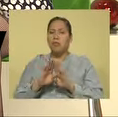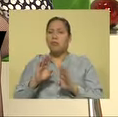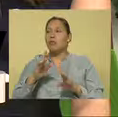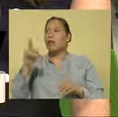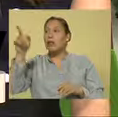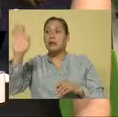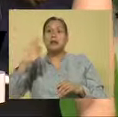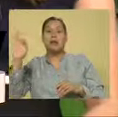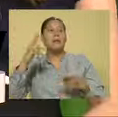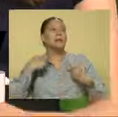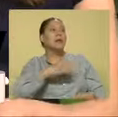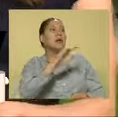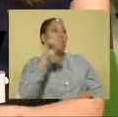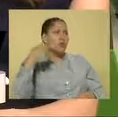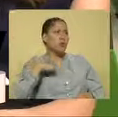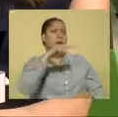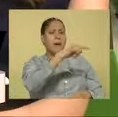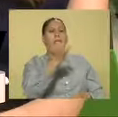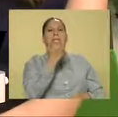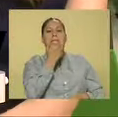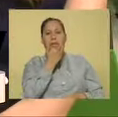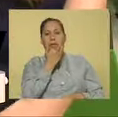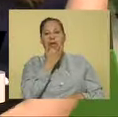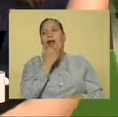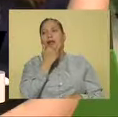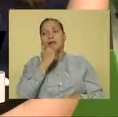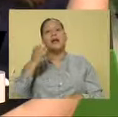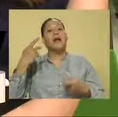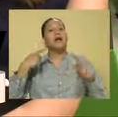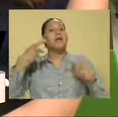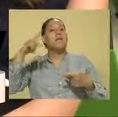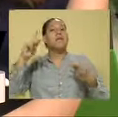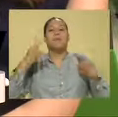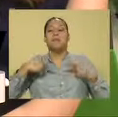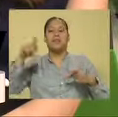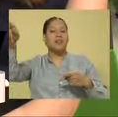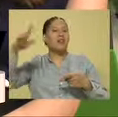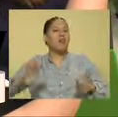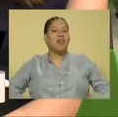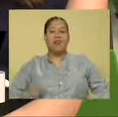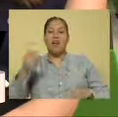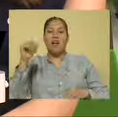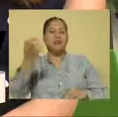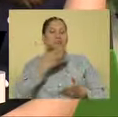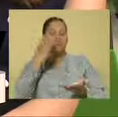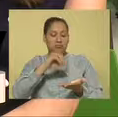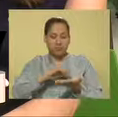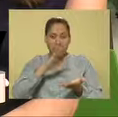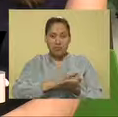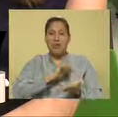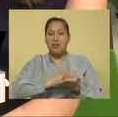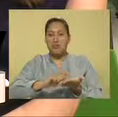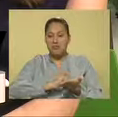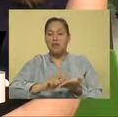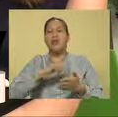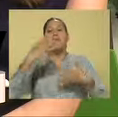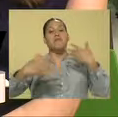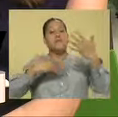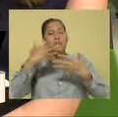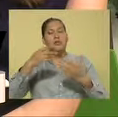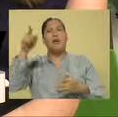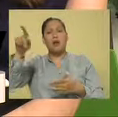perdón pero ya hay una ya hay antecedentes del de de que se ejerce esta violencia y entonces cuando son actos